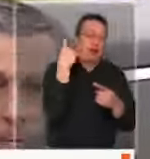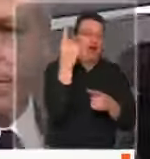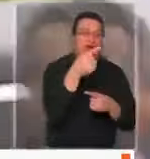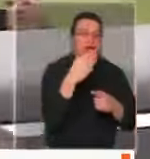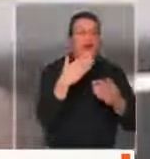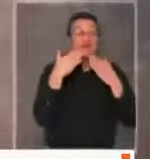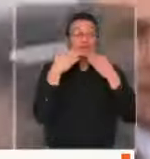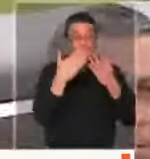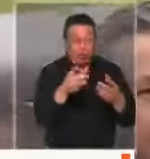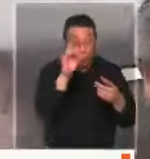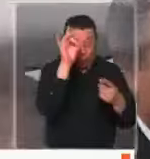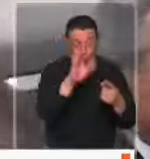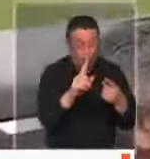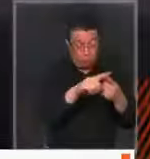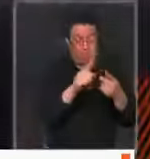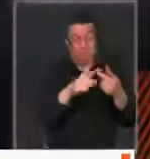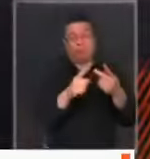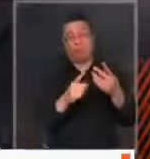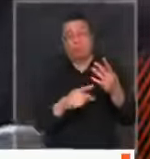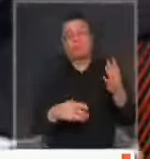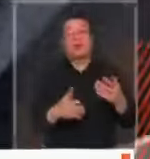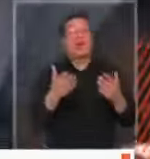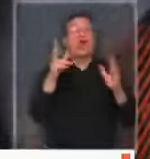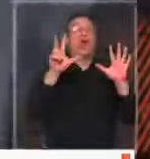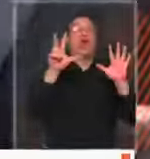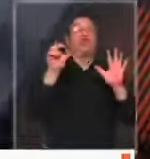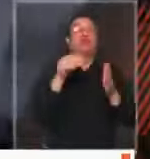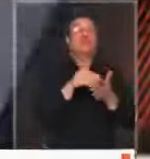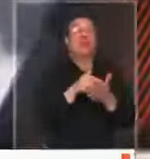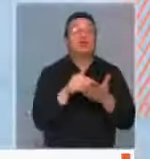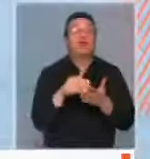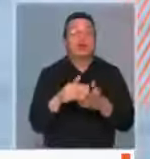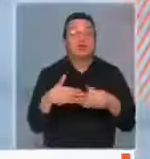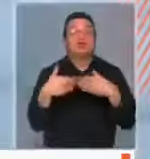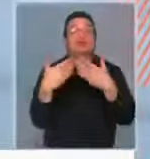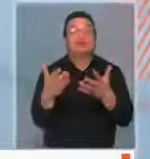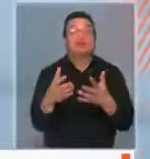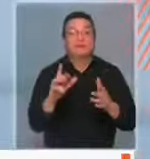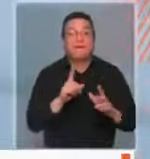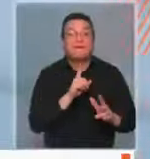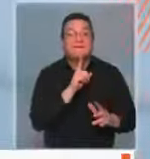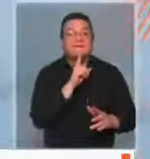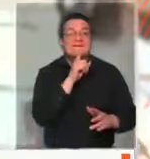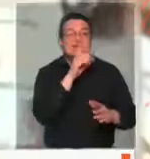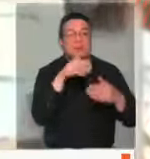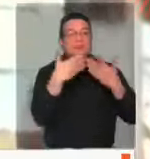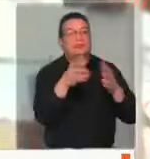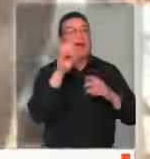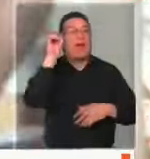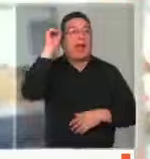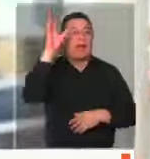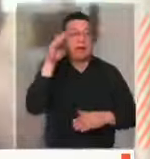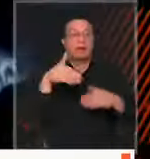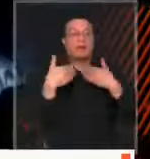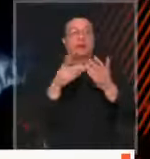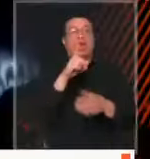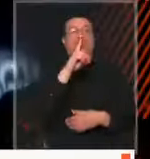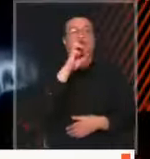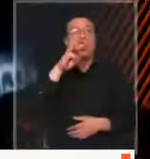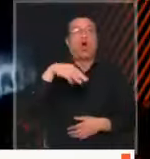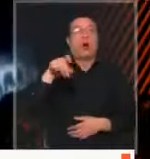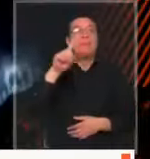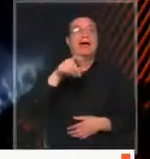es el único que ha dado en su vida. 80 millones de pesos para equipamiento de primer nivel traído desde Alemania para Tomás González.